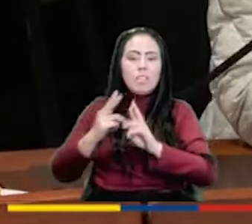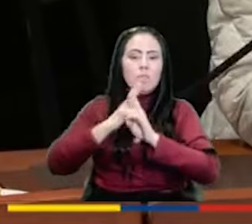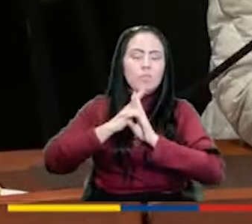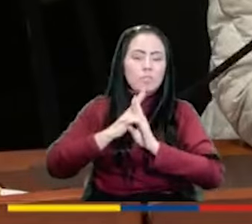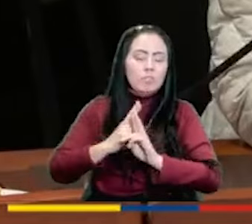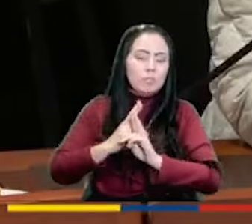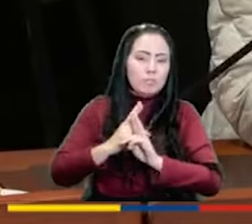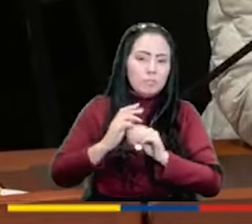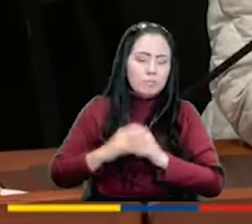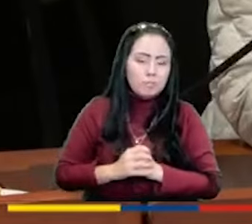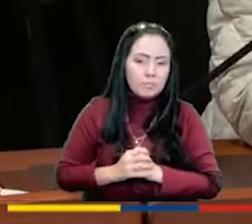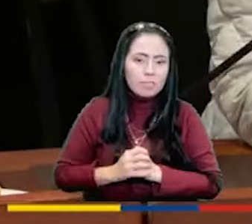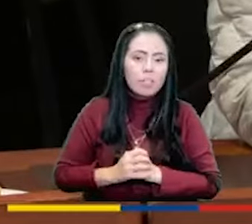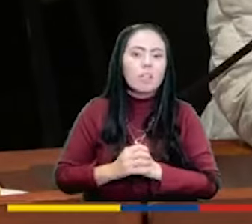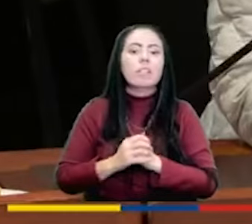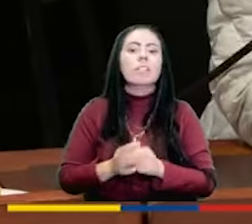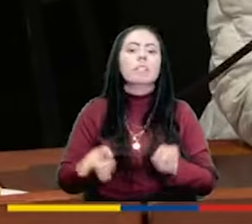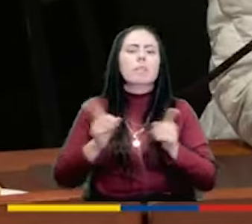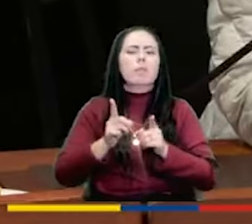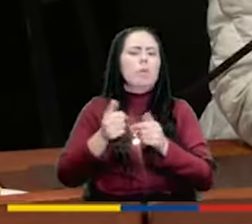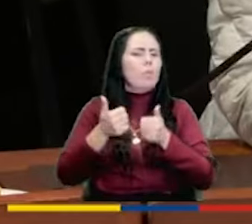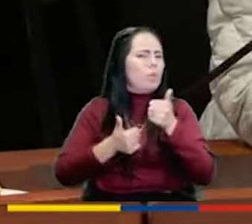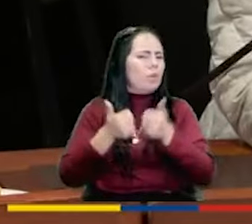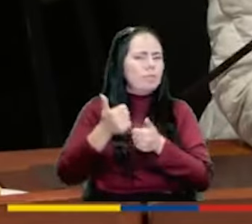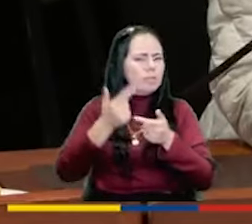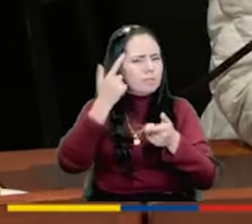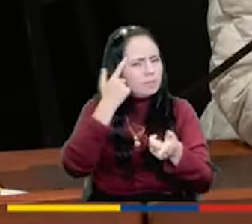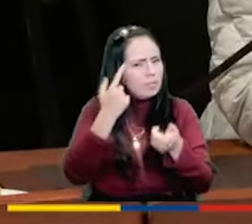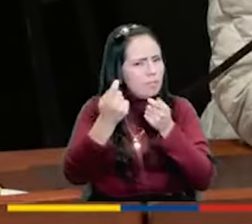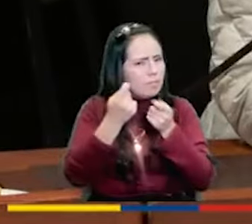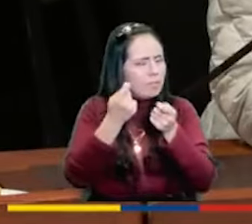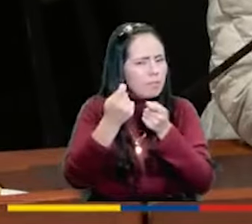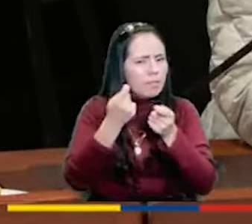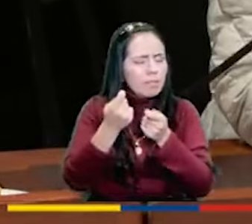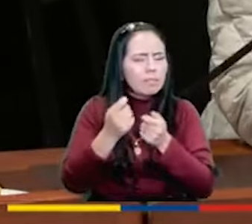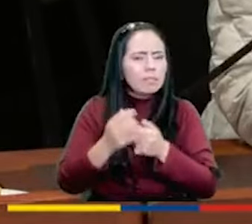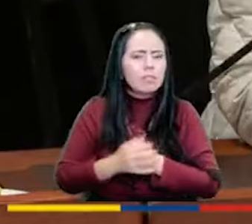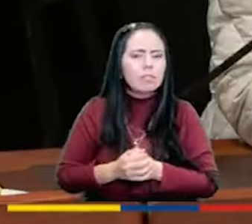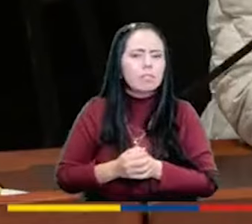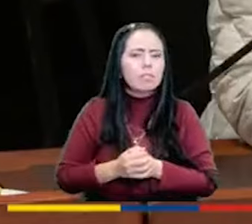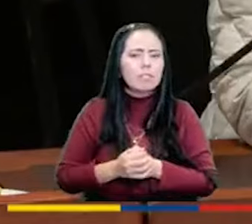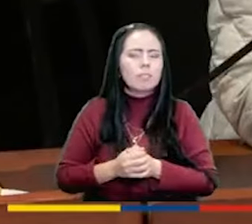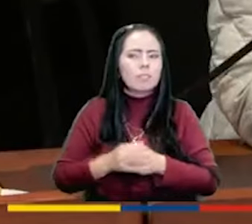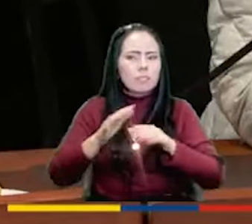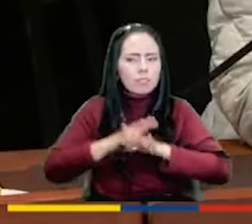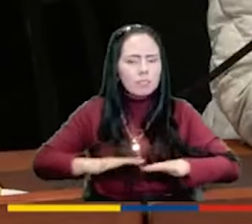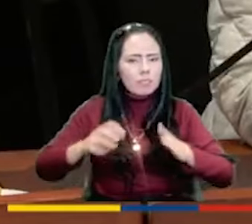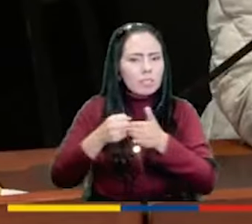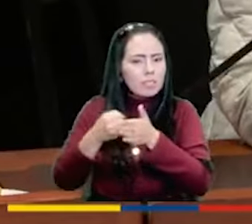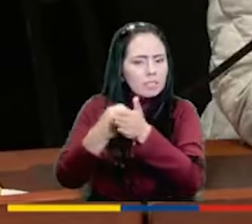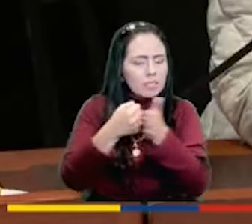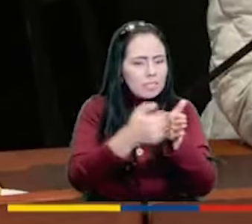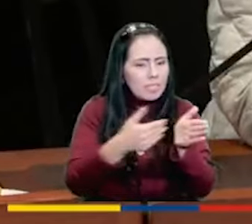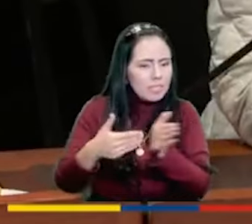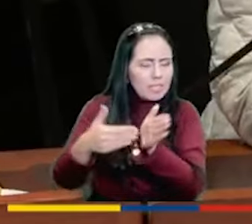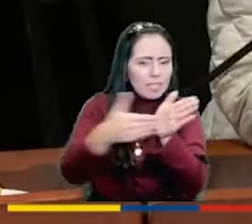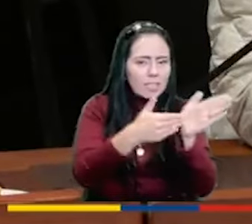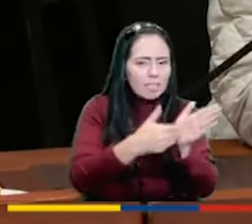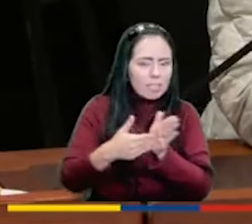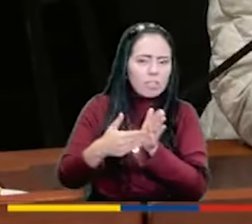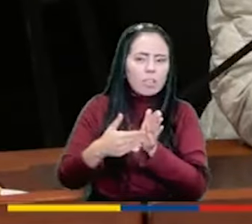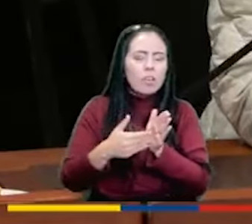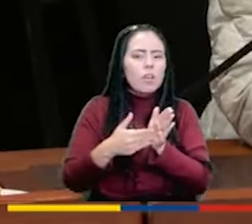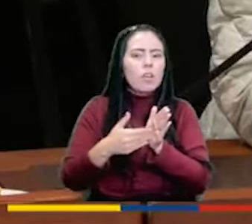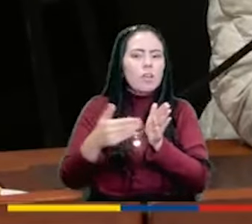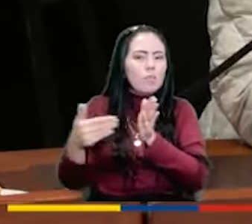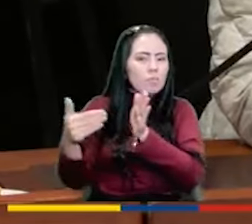lo menos sobre las medidas de las sentencias que que la Corte ha